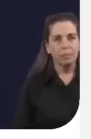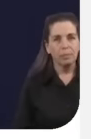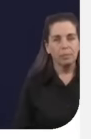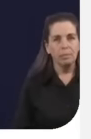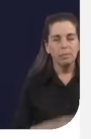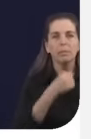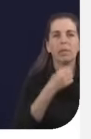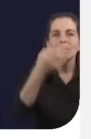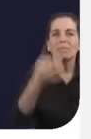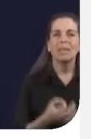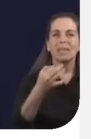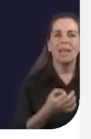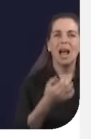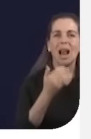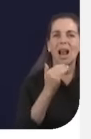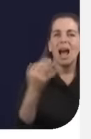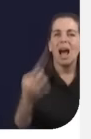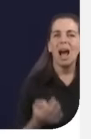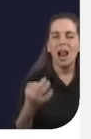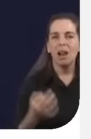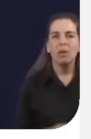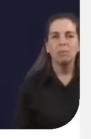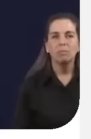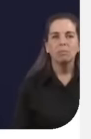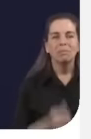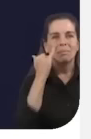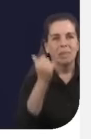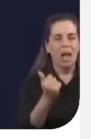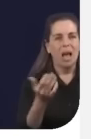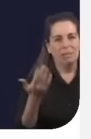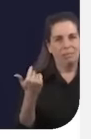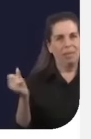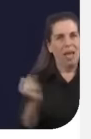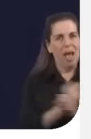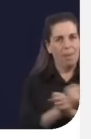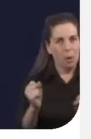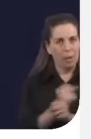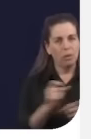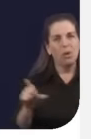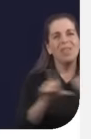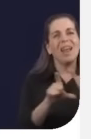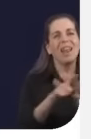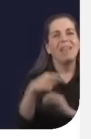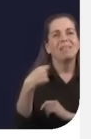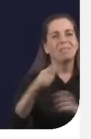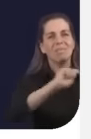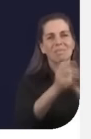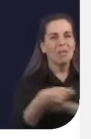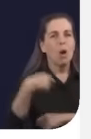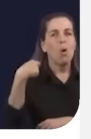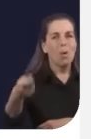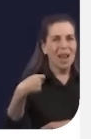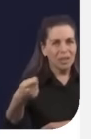quiero hacer una mención a la aprobación de la ley de movilidad jubilatoria durante el día de ayer en la